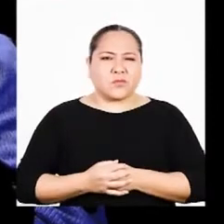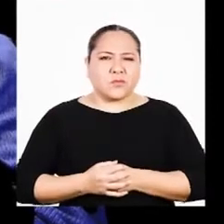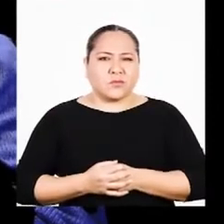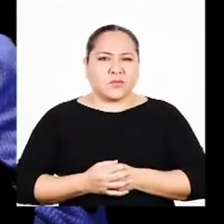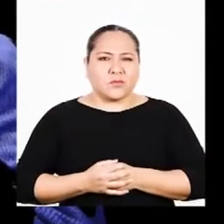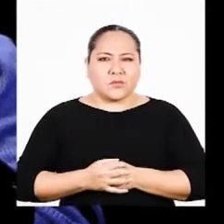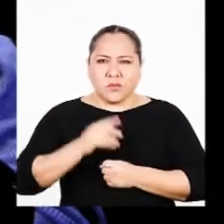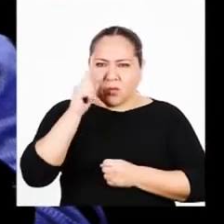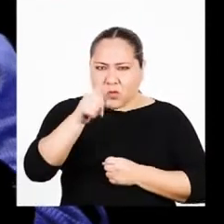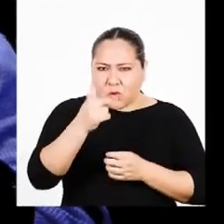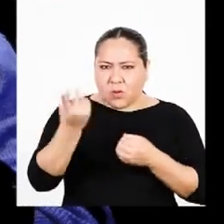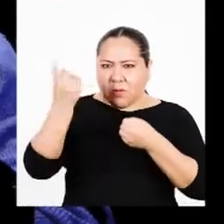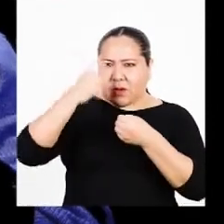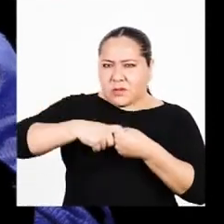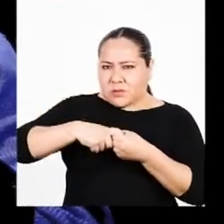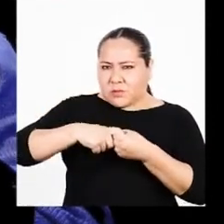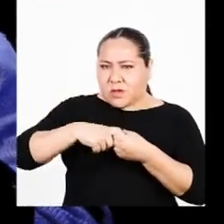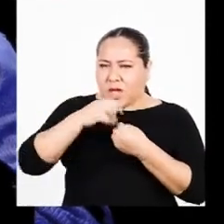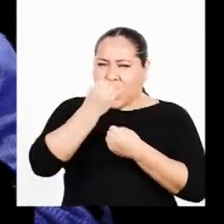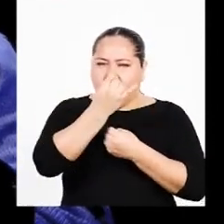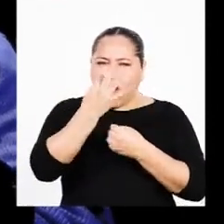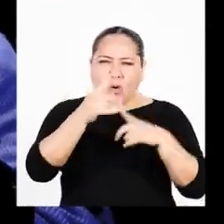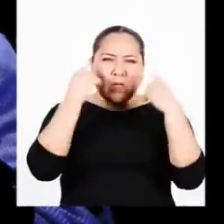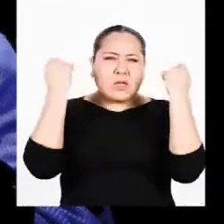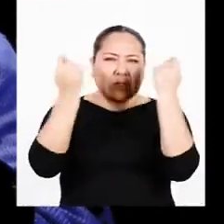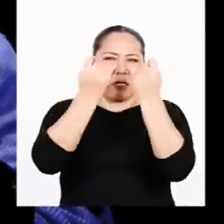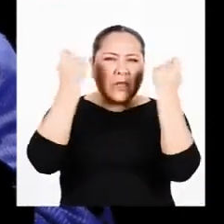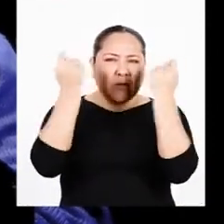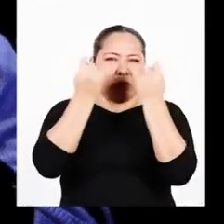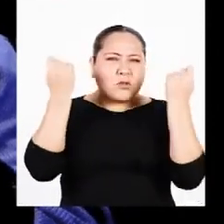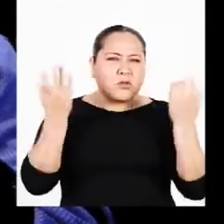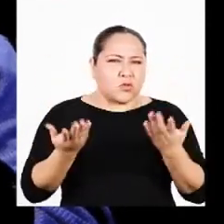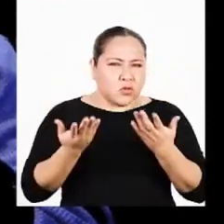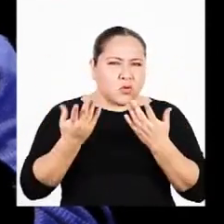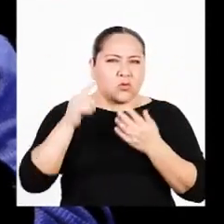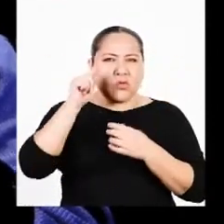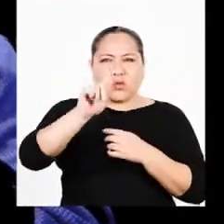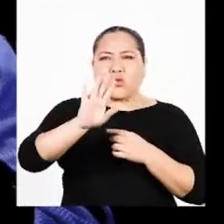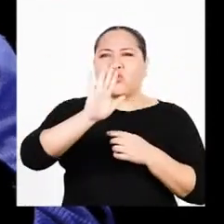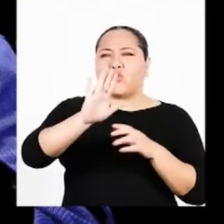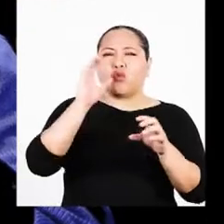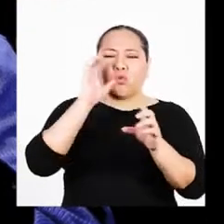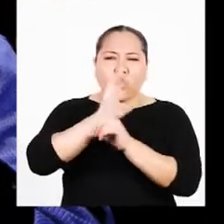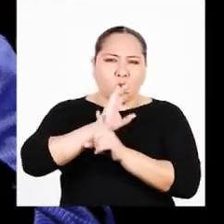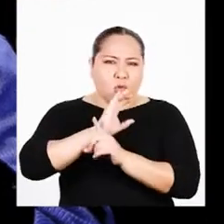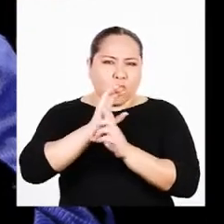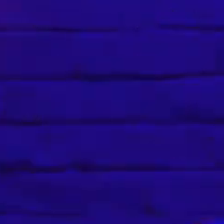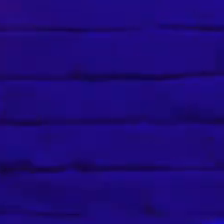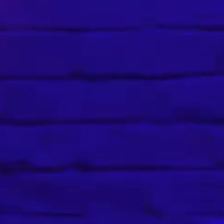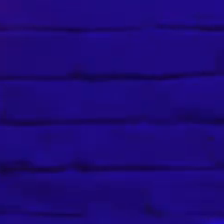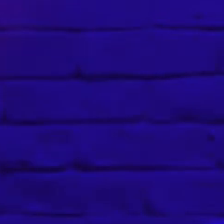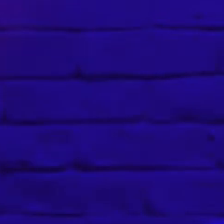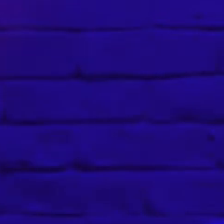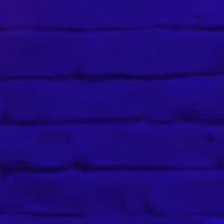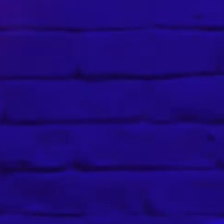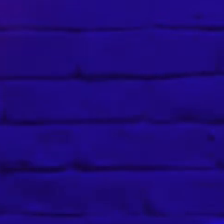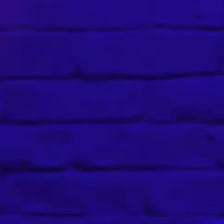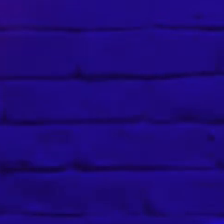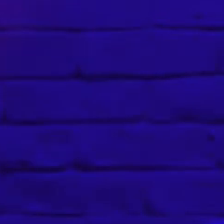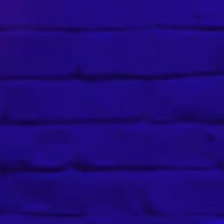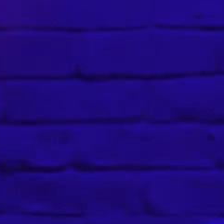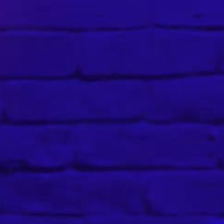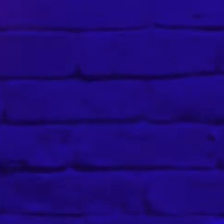siguiente. ¿Has participado de alguna festividad o celebración patronal en tu comunidad?